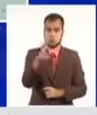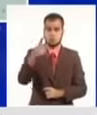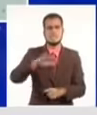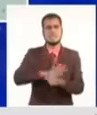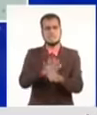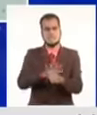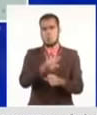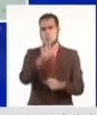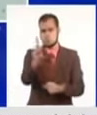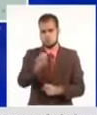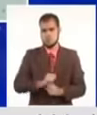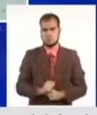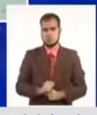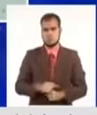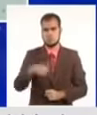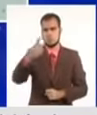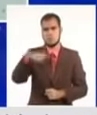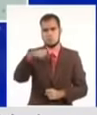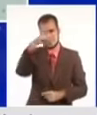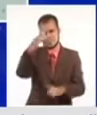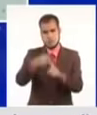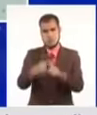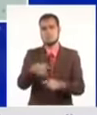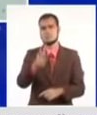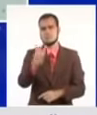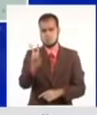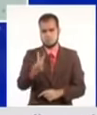41, Santa Cruz del Norte 32,